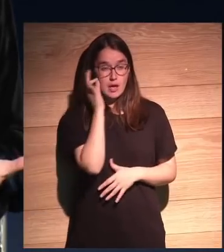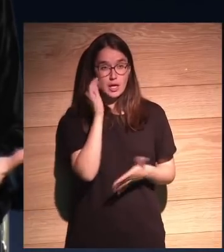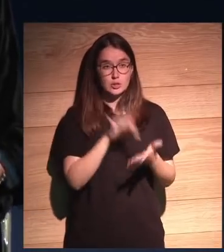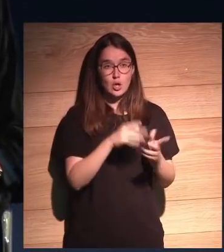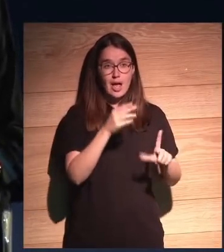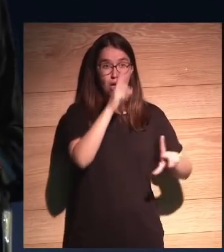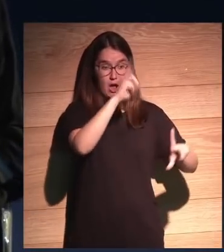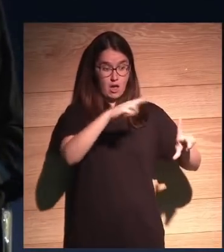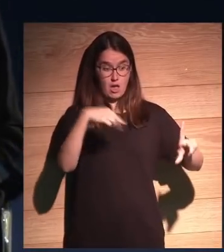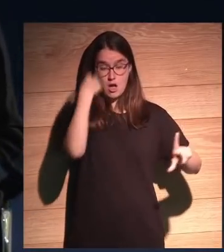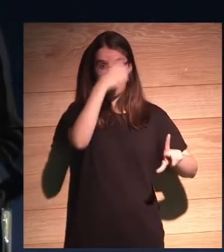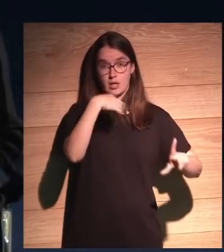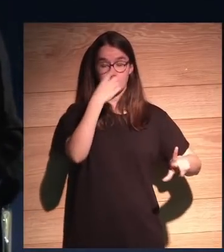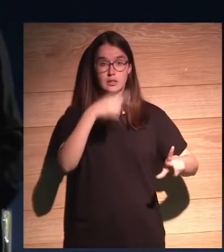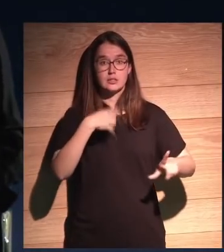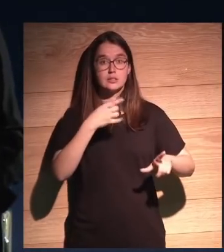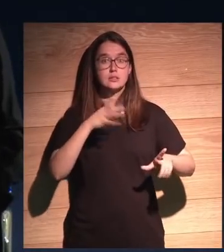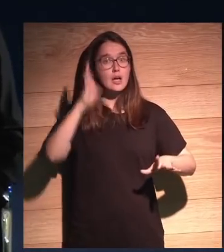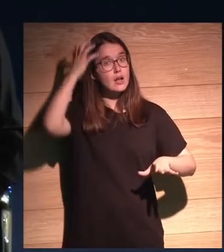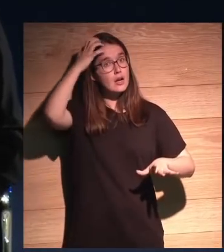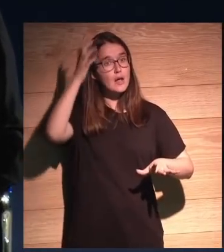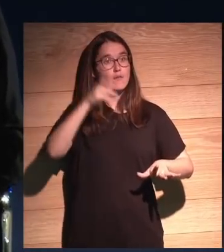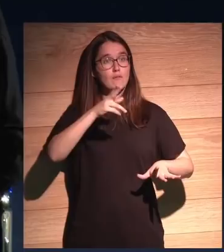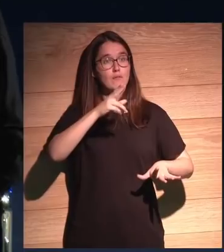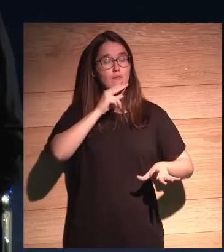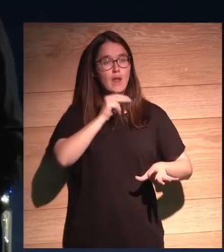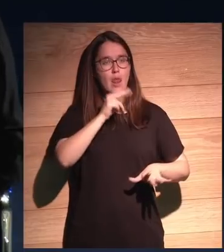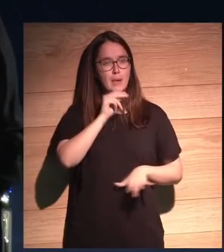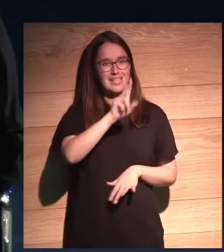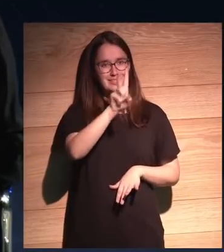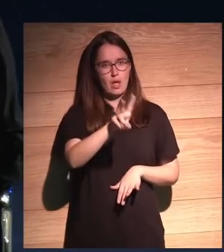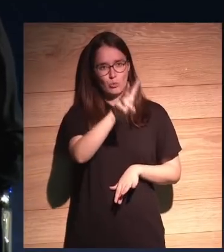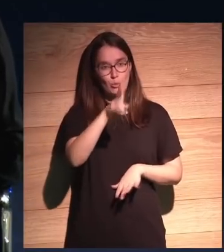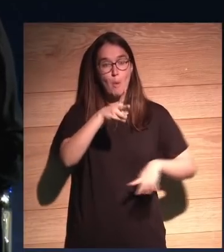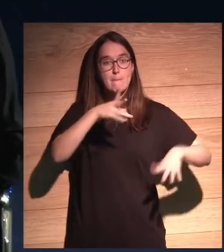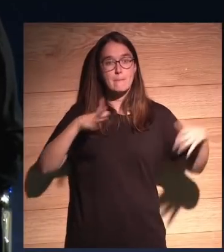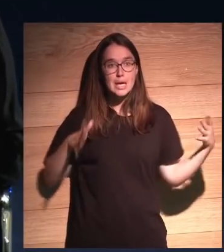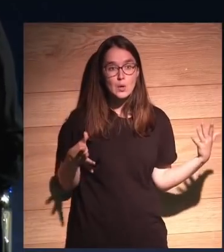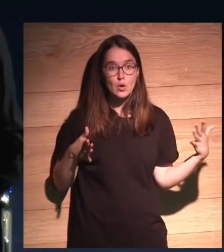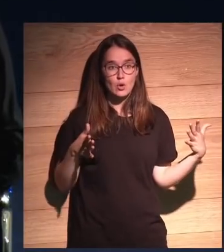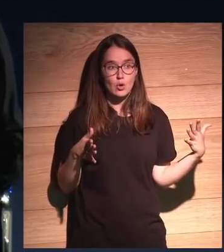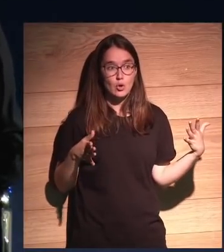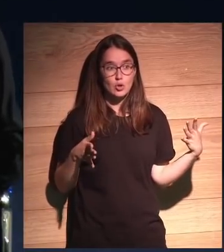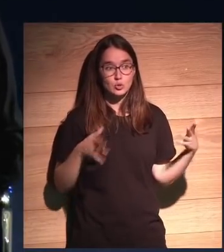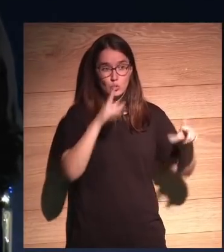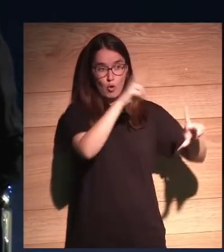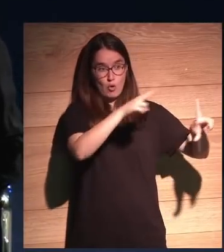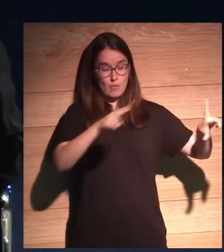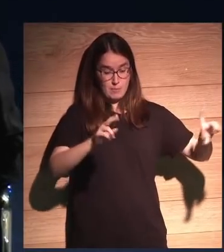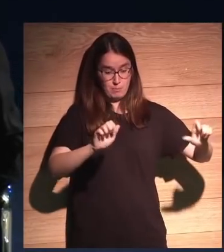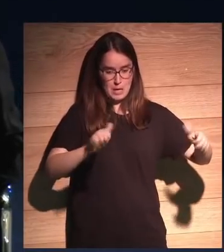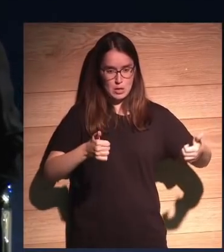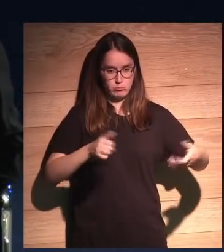sido retratista en la corte de Felipe II, pero su nombre se olvida y su obra empieza a